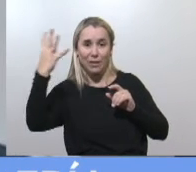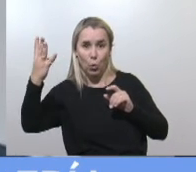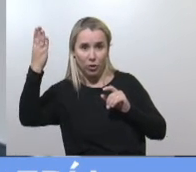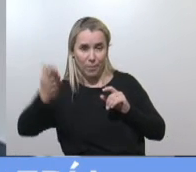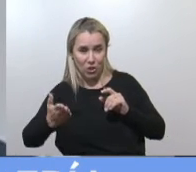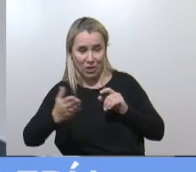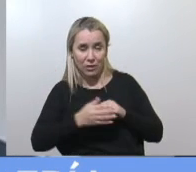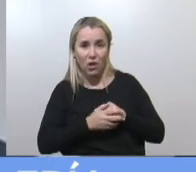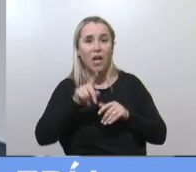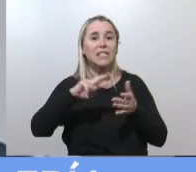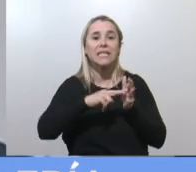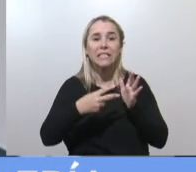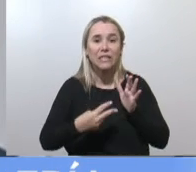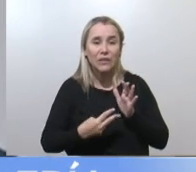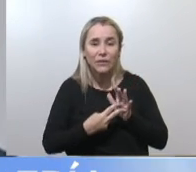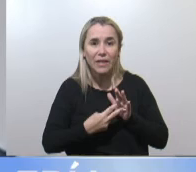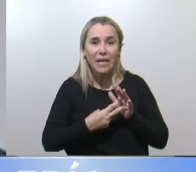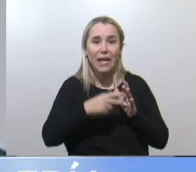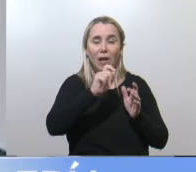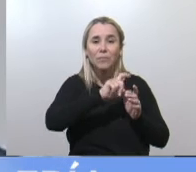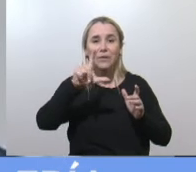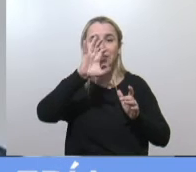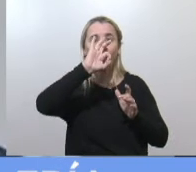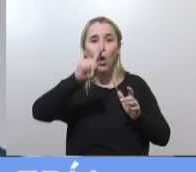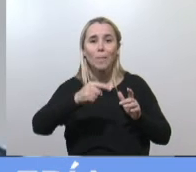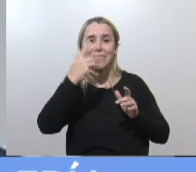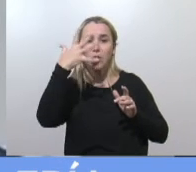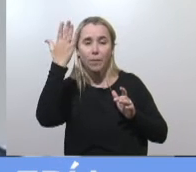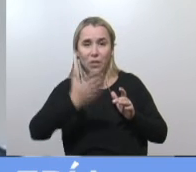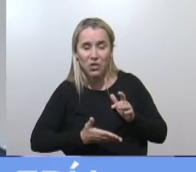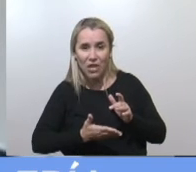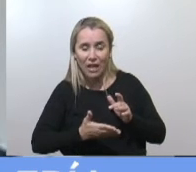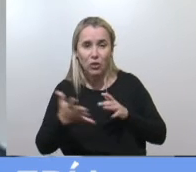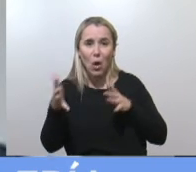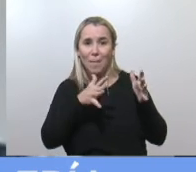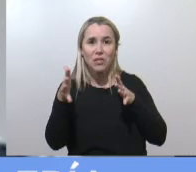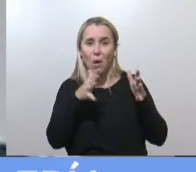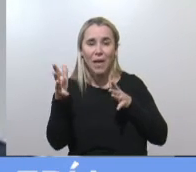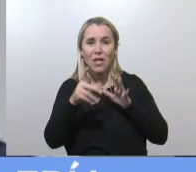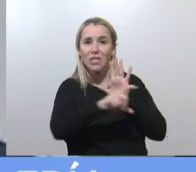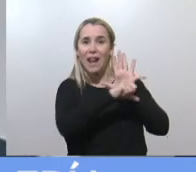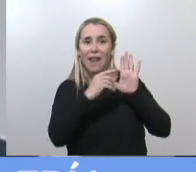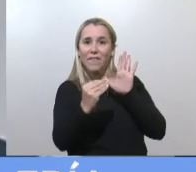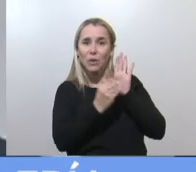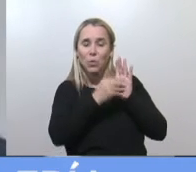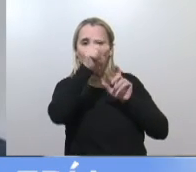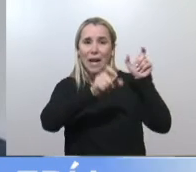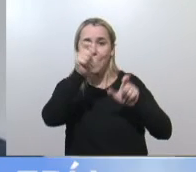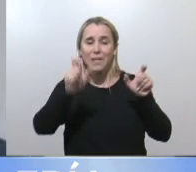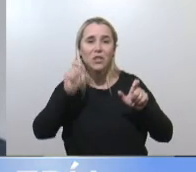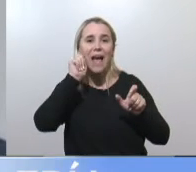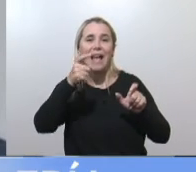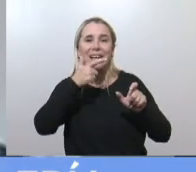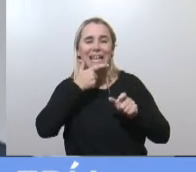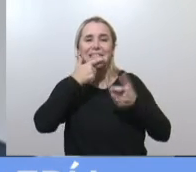5,44%, implicando una incidencia mínima del 0,5% aproximadamente en las facturas de los usuarios del gas natural